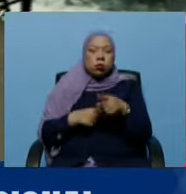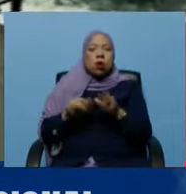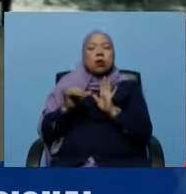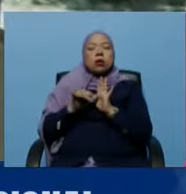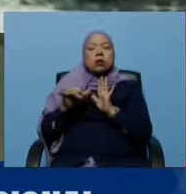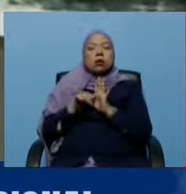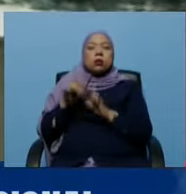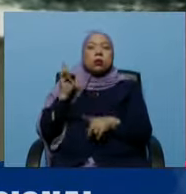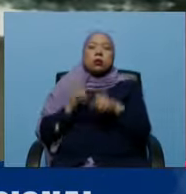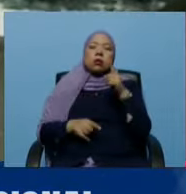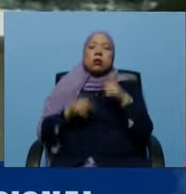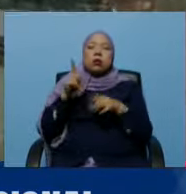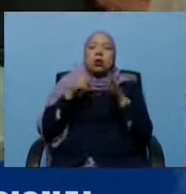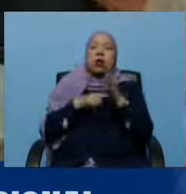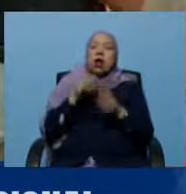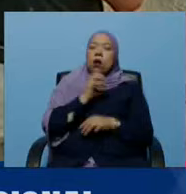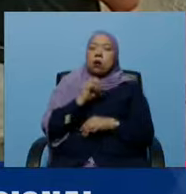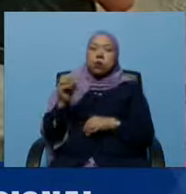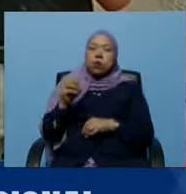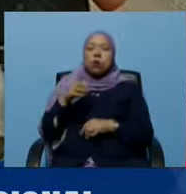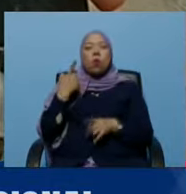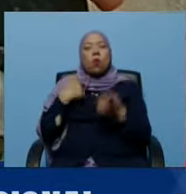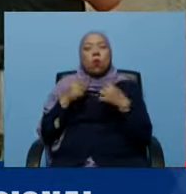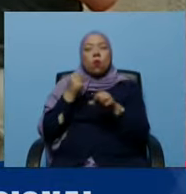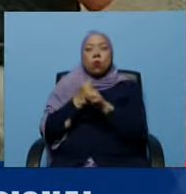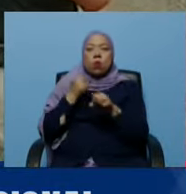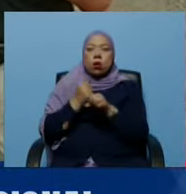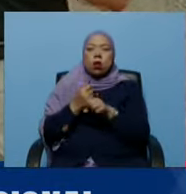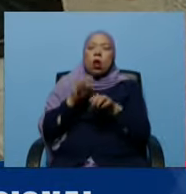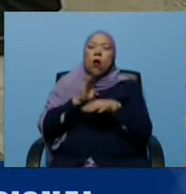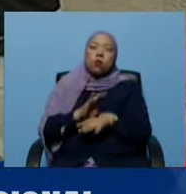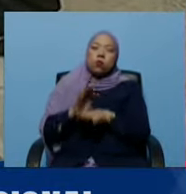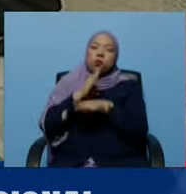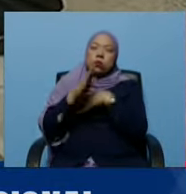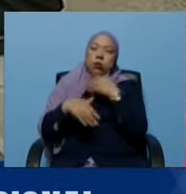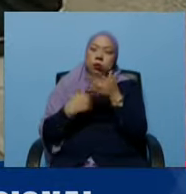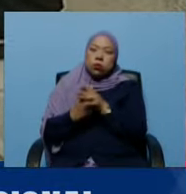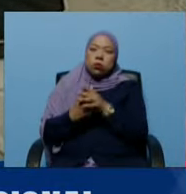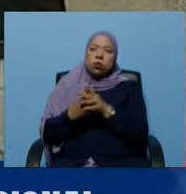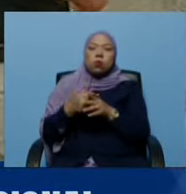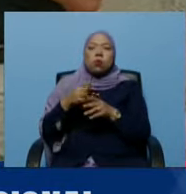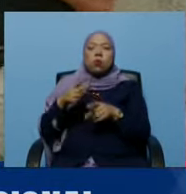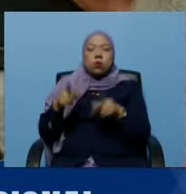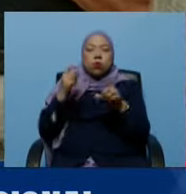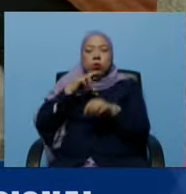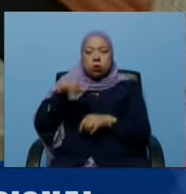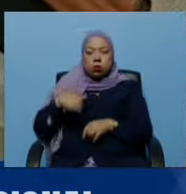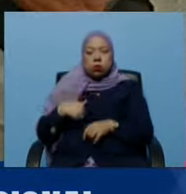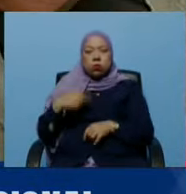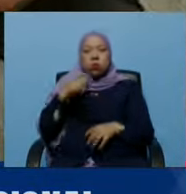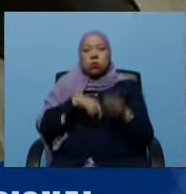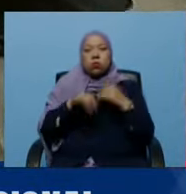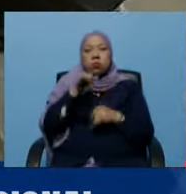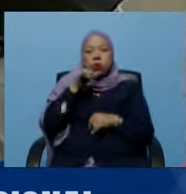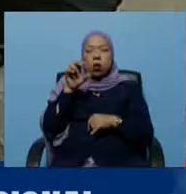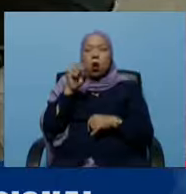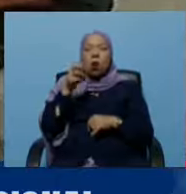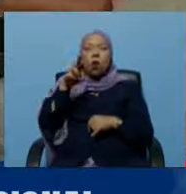cercana a las 100.000 toneladas, con lo que va a mantenerse encendidos los hornos de nuestra siderúrgica del